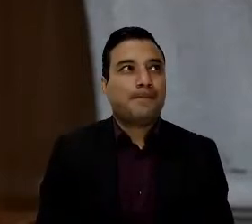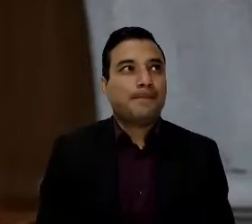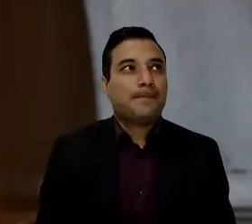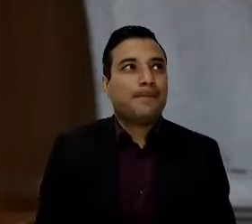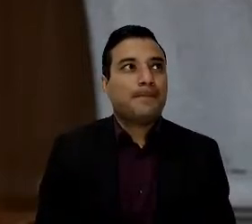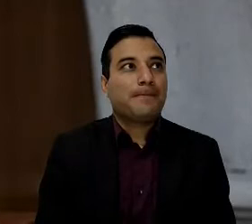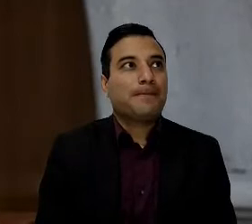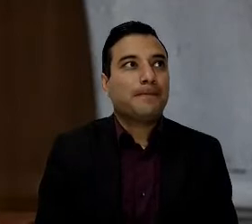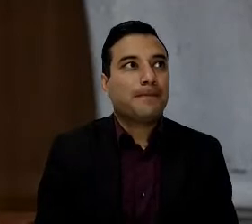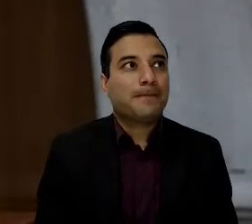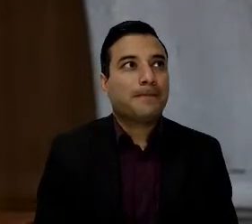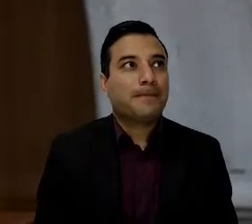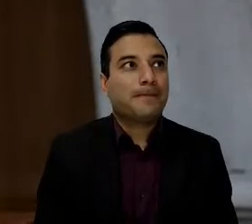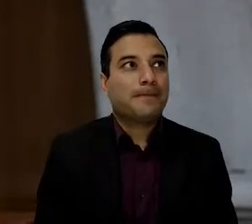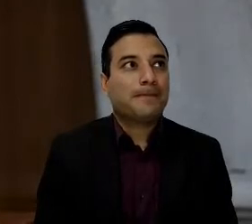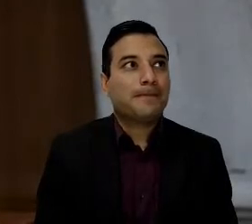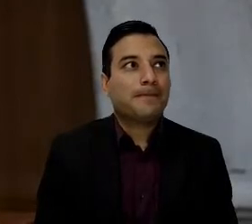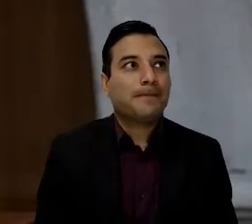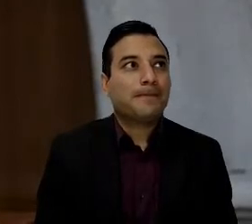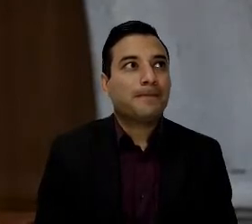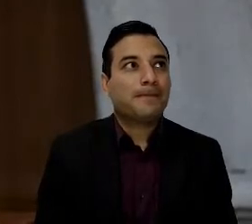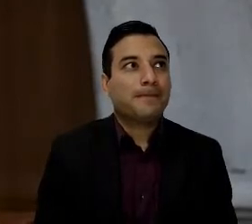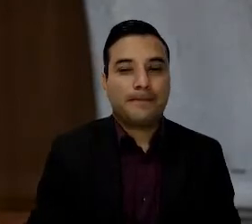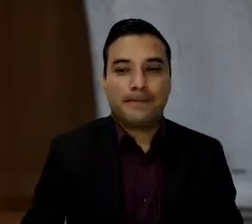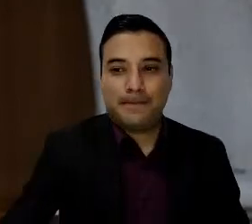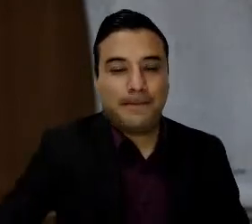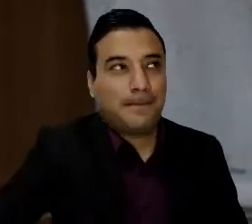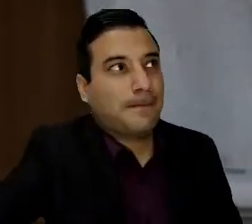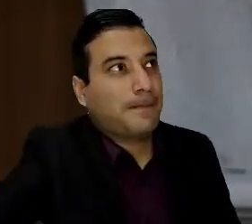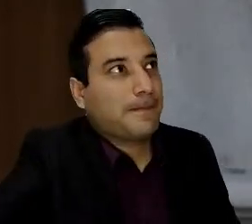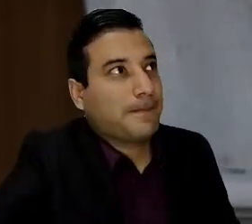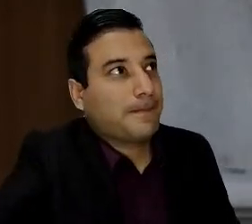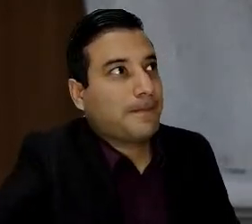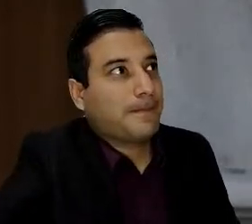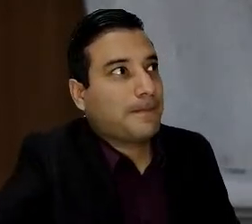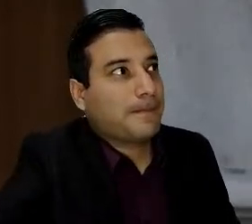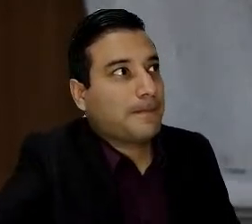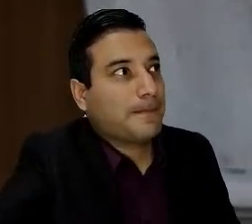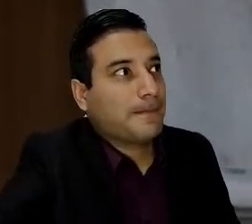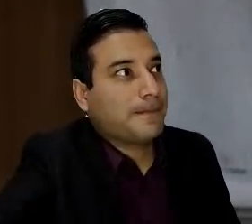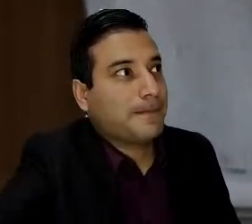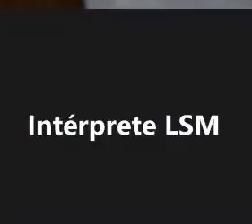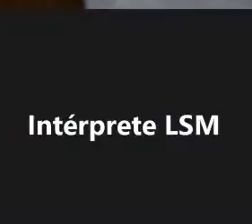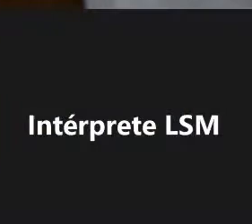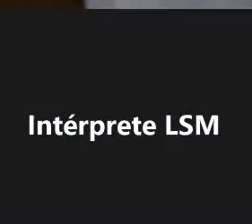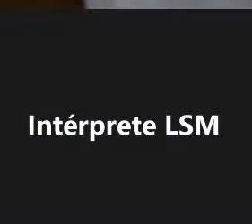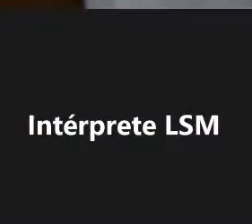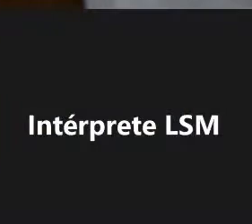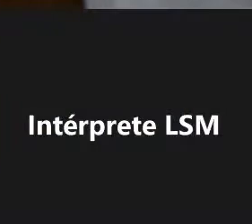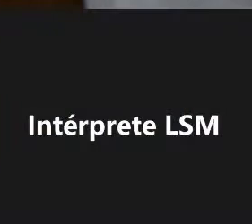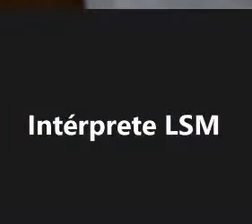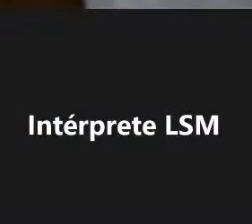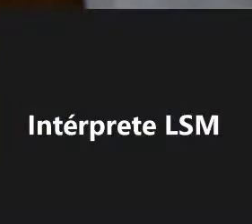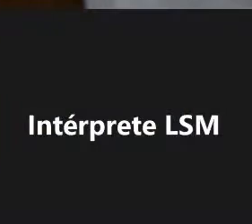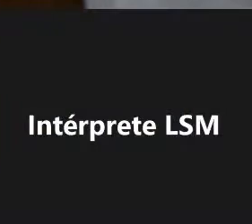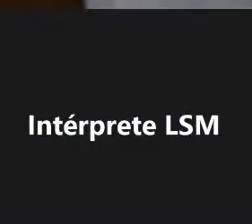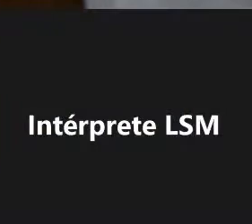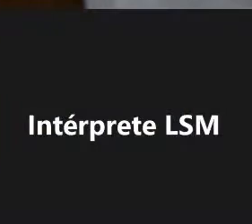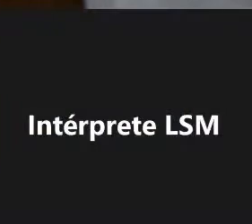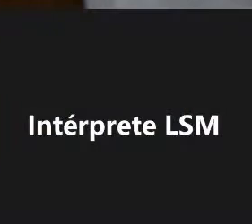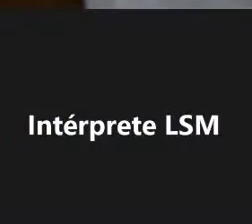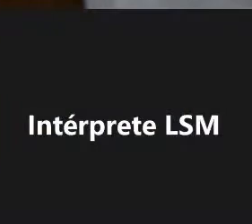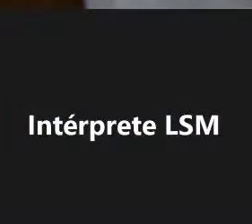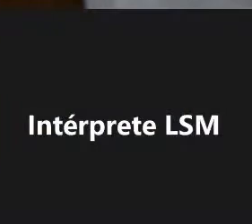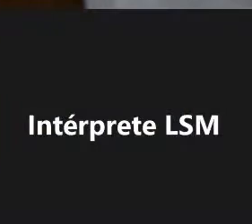consideramos que de su sueldo depende el disfrute de otros derechos sustanciales para